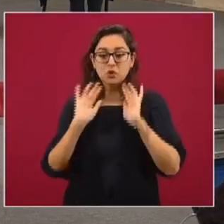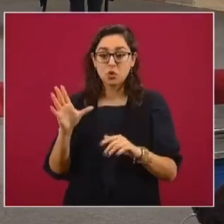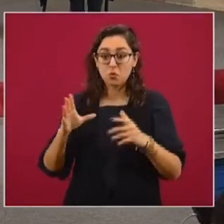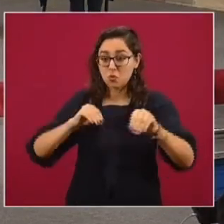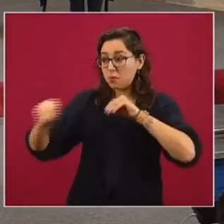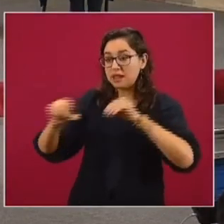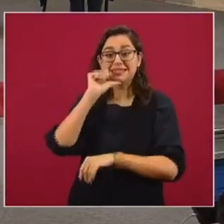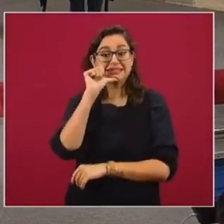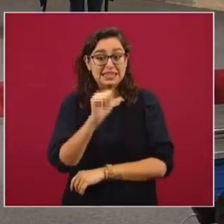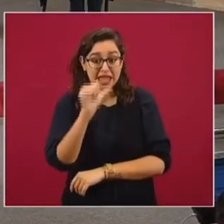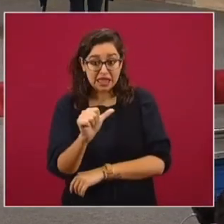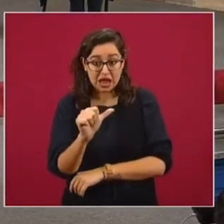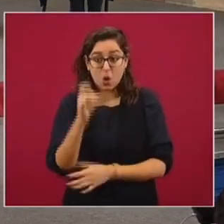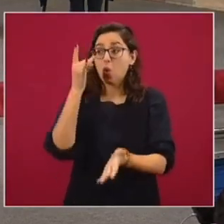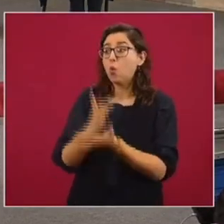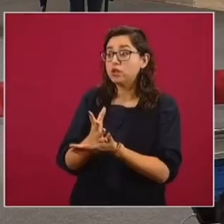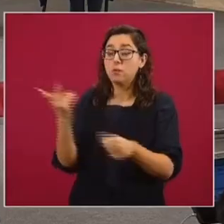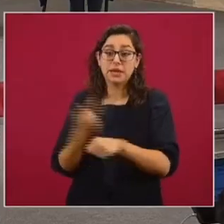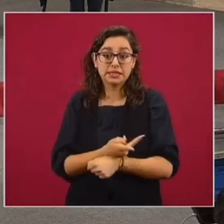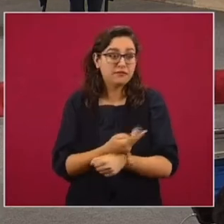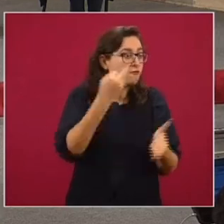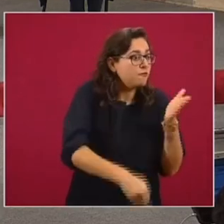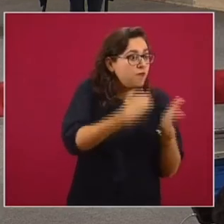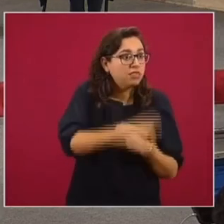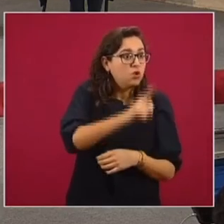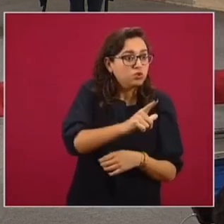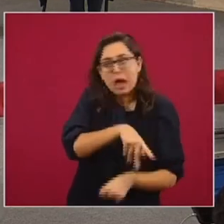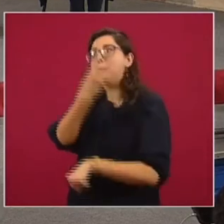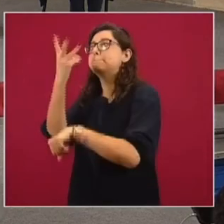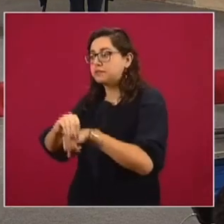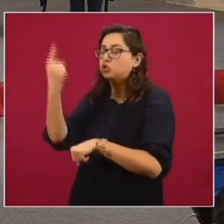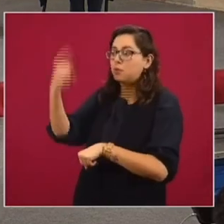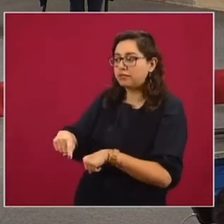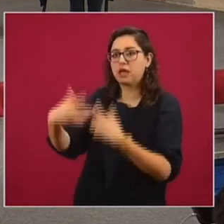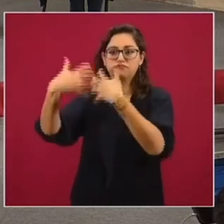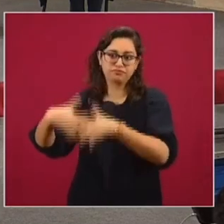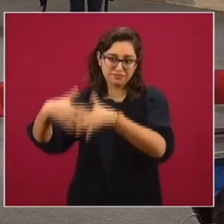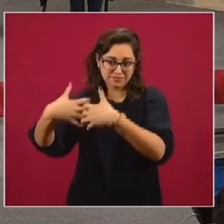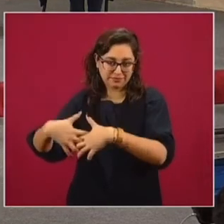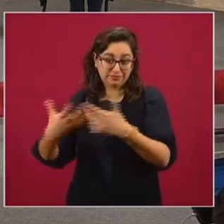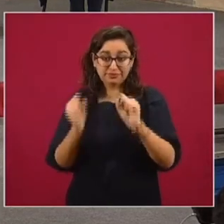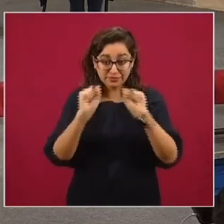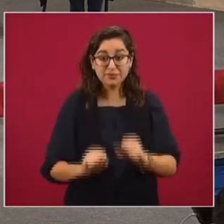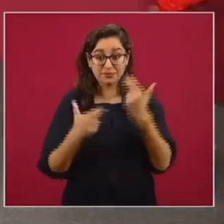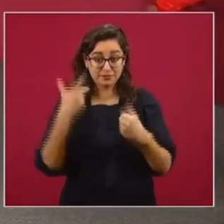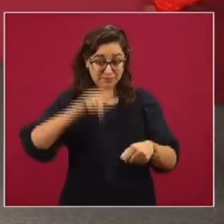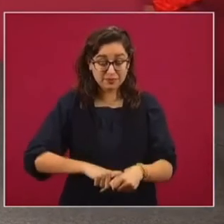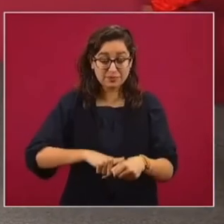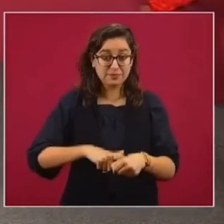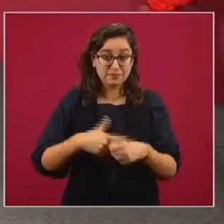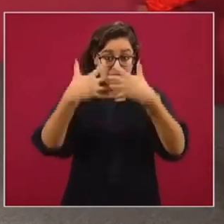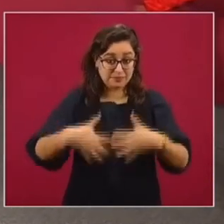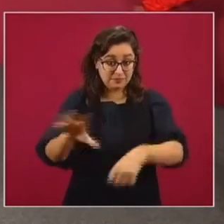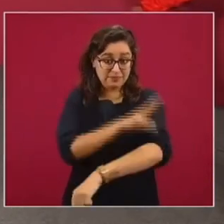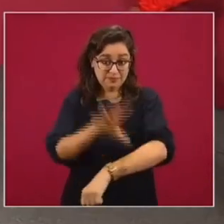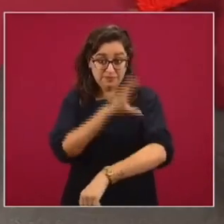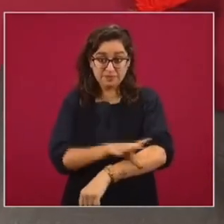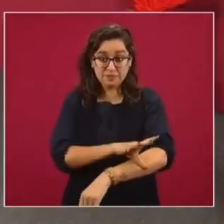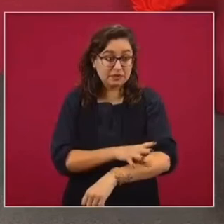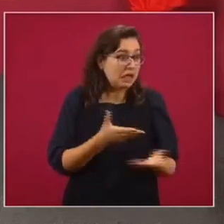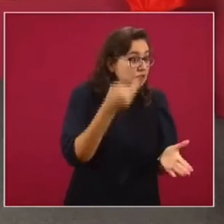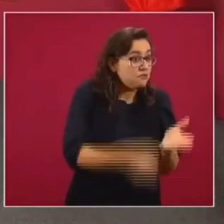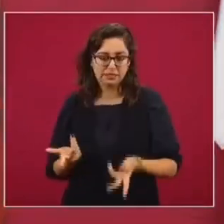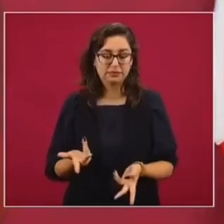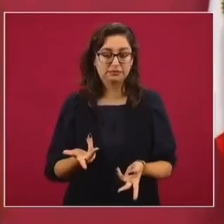de mayor demanda de energía. Es cuando les ordena el Sistema Nacional de Energía, el SENACE famoso, que